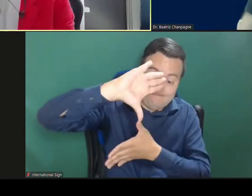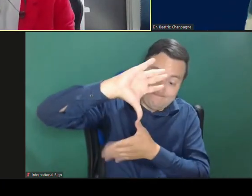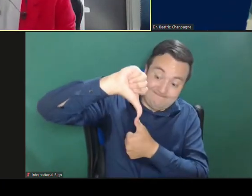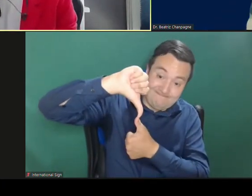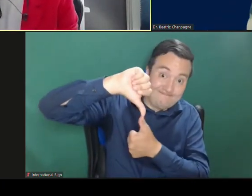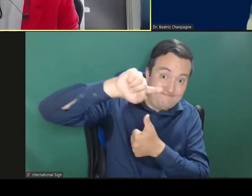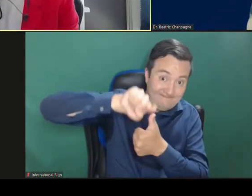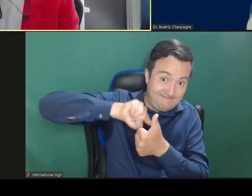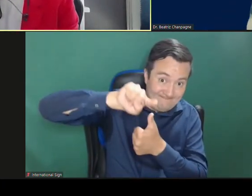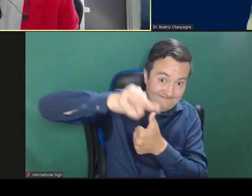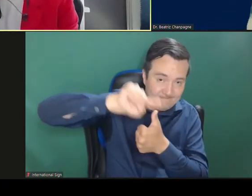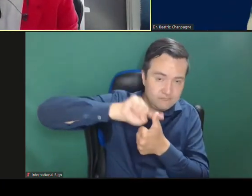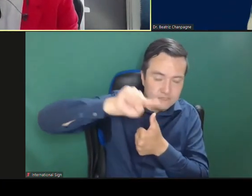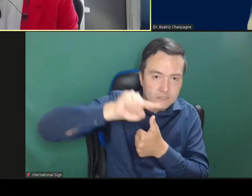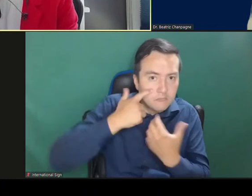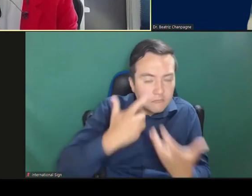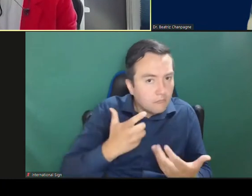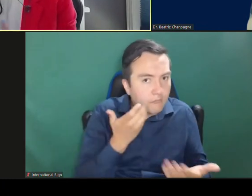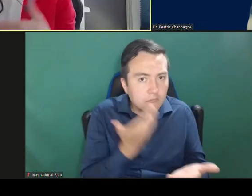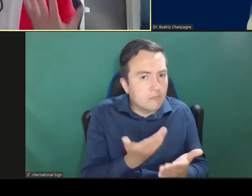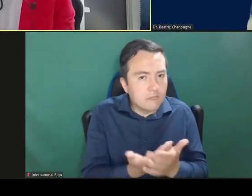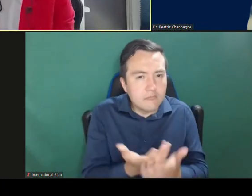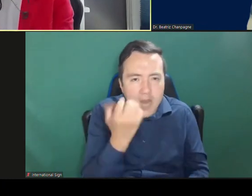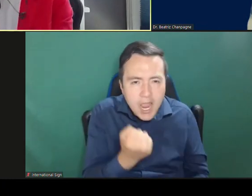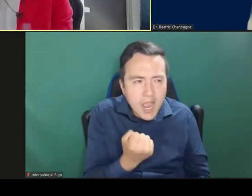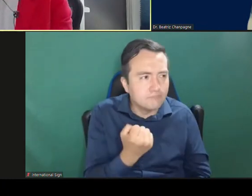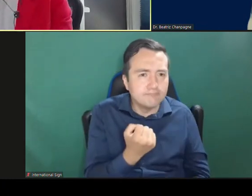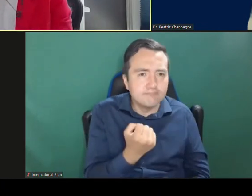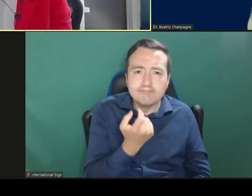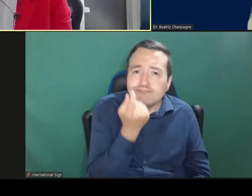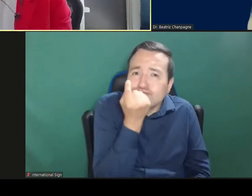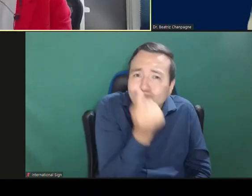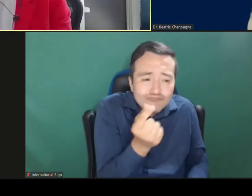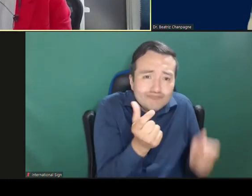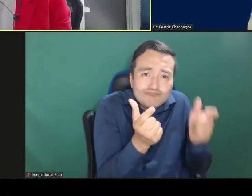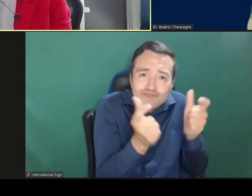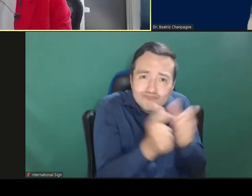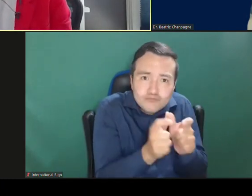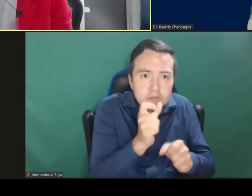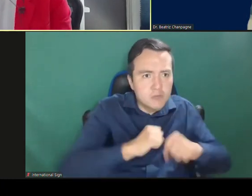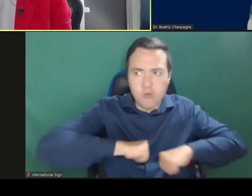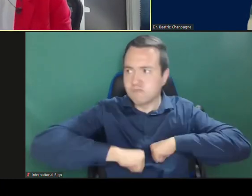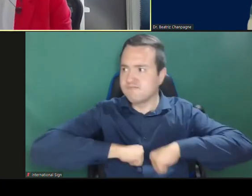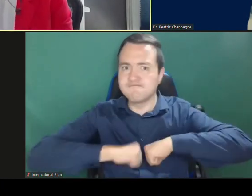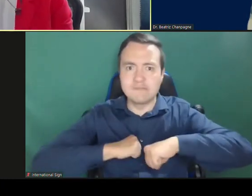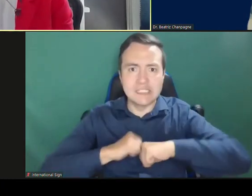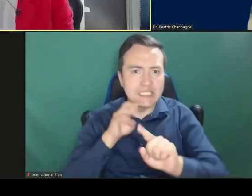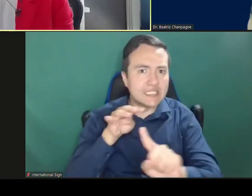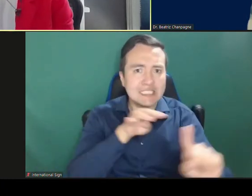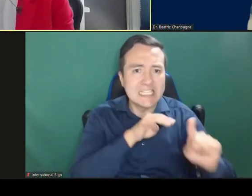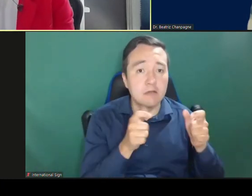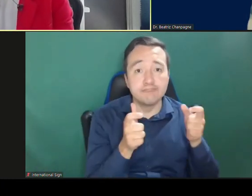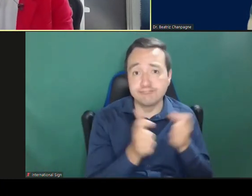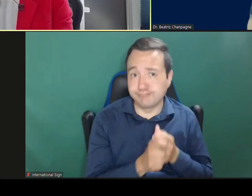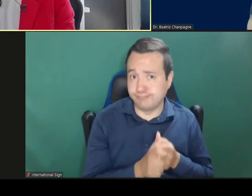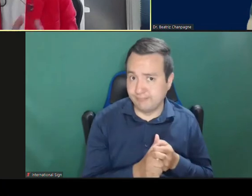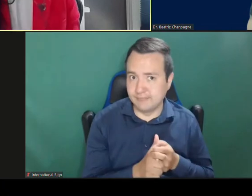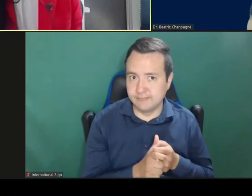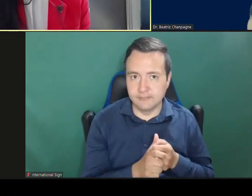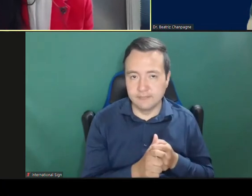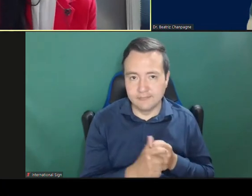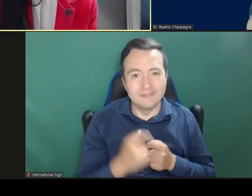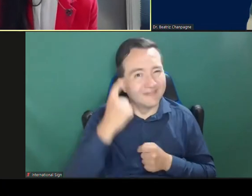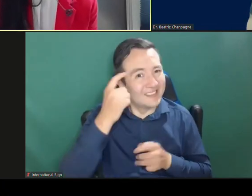sentimos que no hay suficiente sociedad civil que responda y nos quedamos con lo que tú dices anticipar no reaccionar